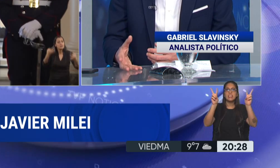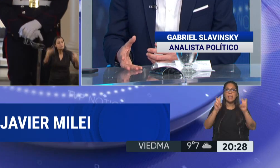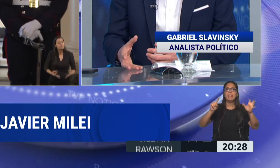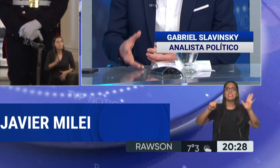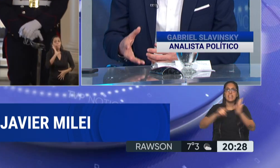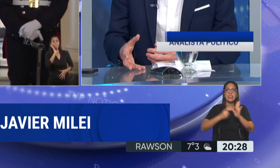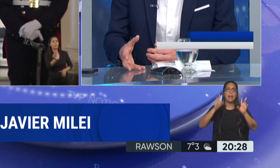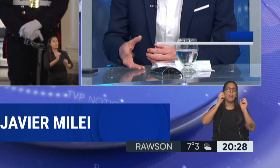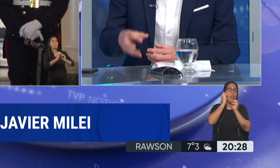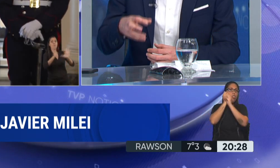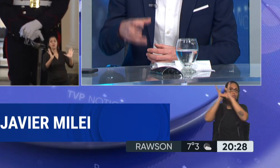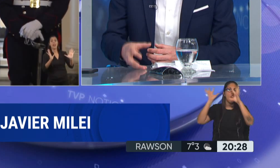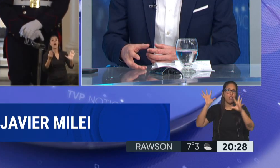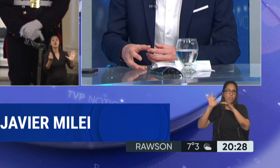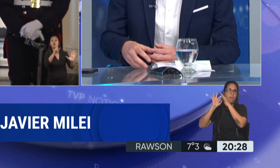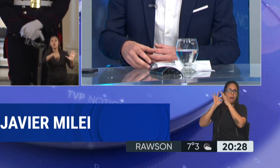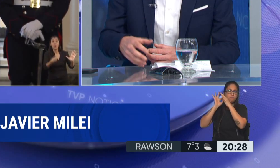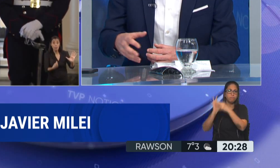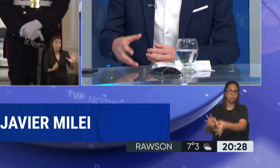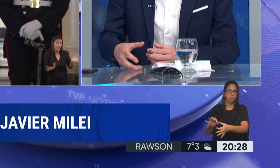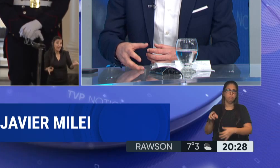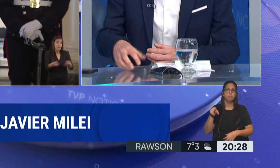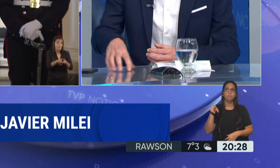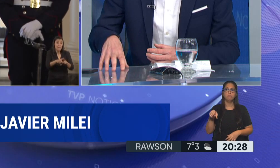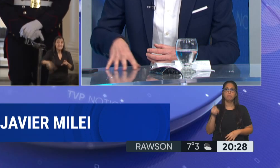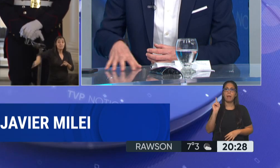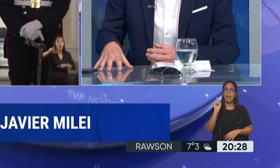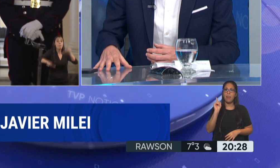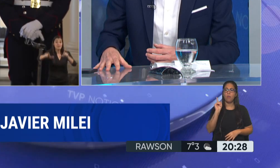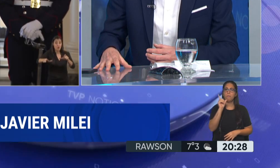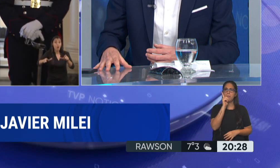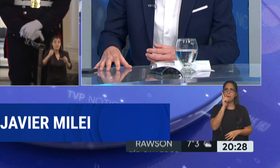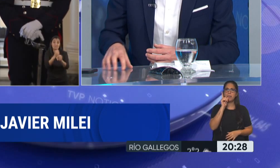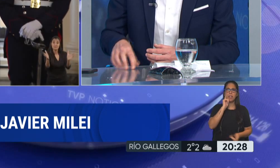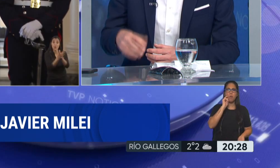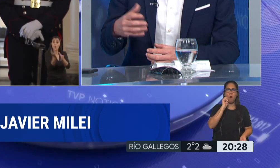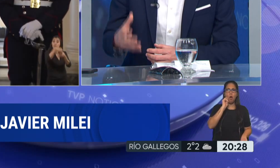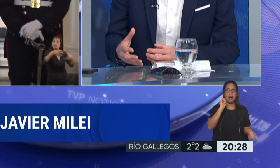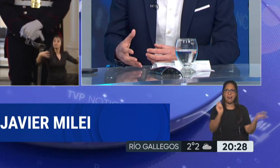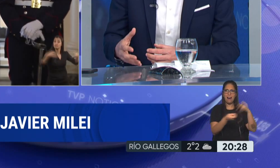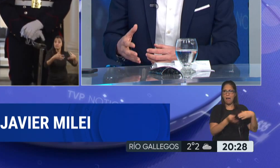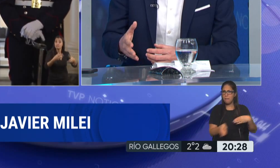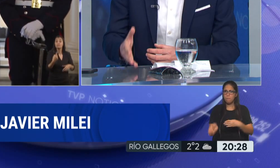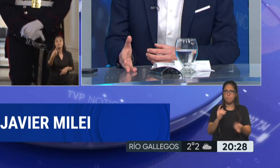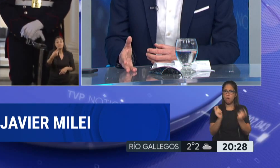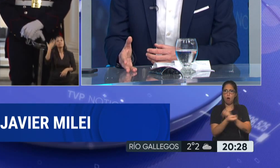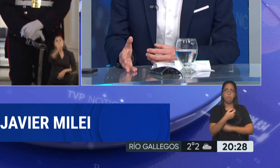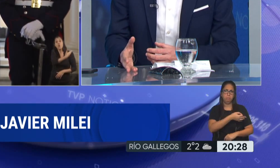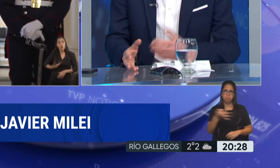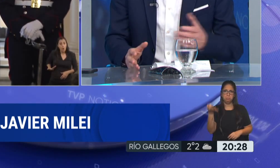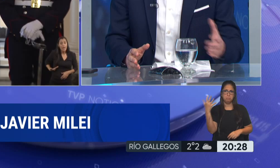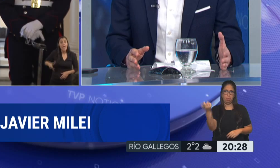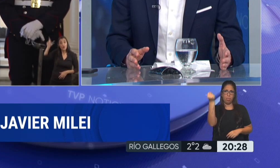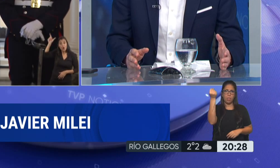por cierto, sin embargo, creo que consigue ese cambio de rumbo y también